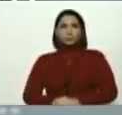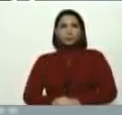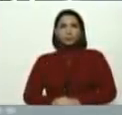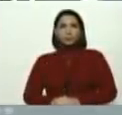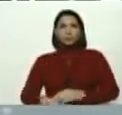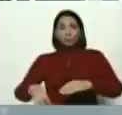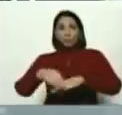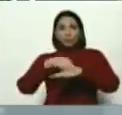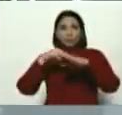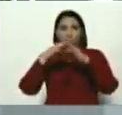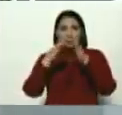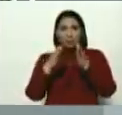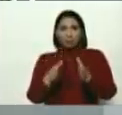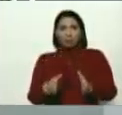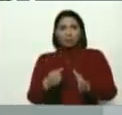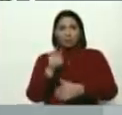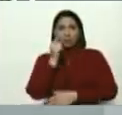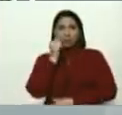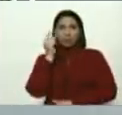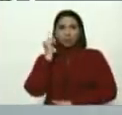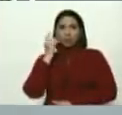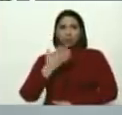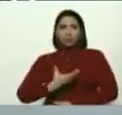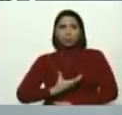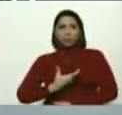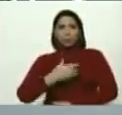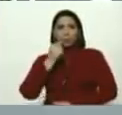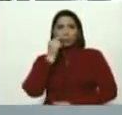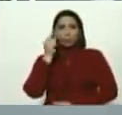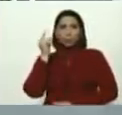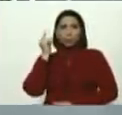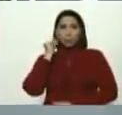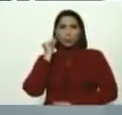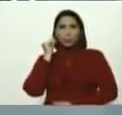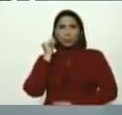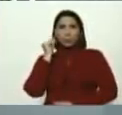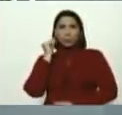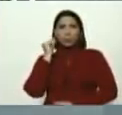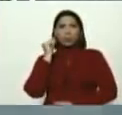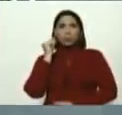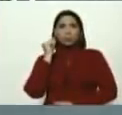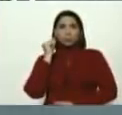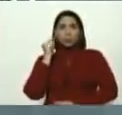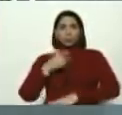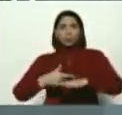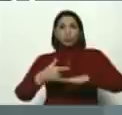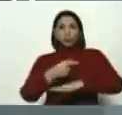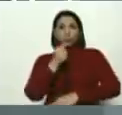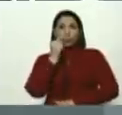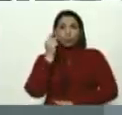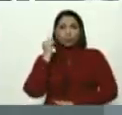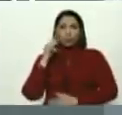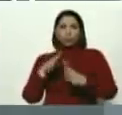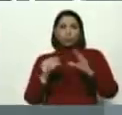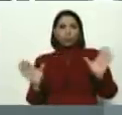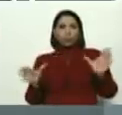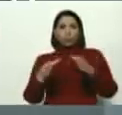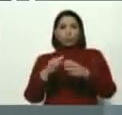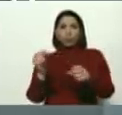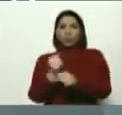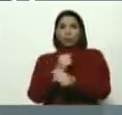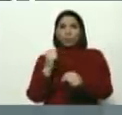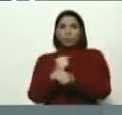compañeros ministros, ministras, alcaldes, alcaldesas, gobernadores, todo el equipo de trabajo, pues.